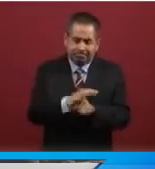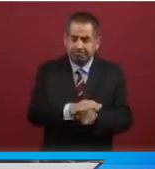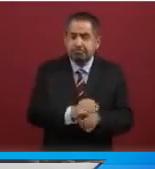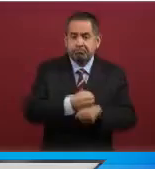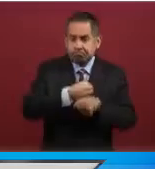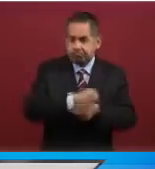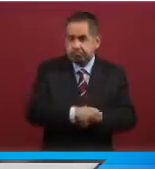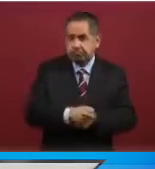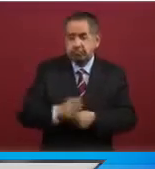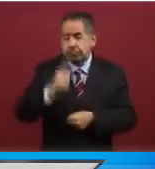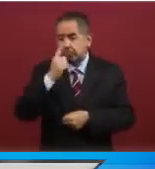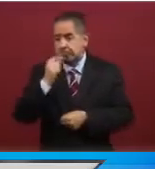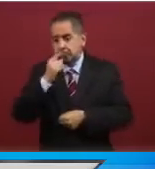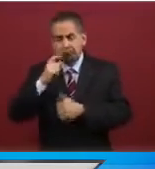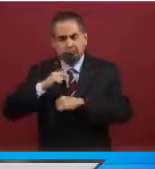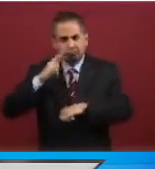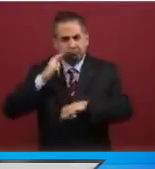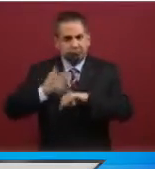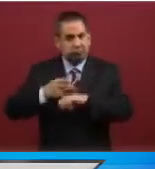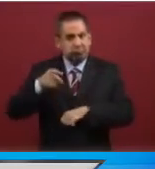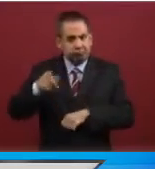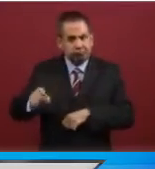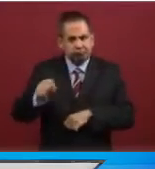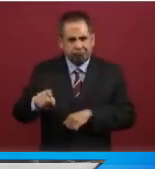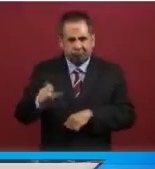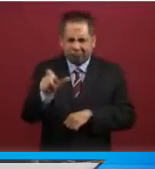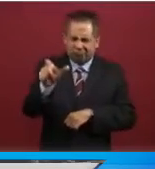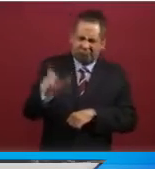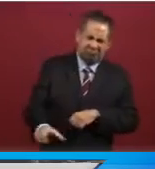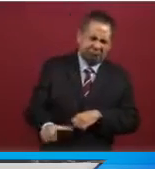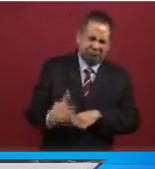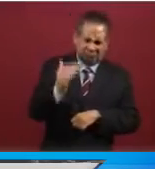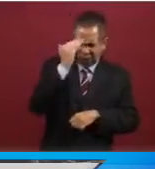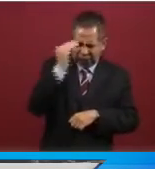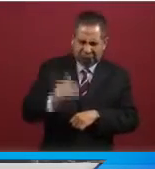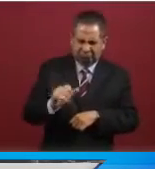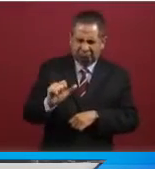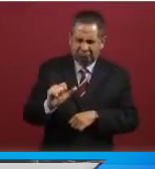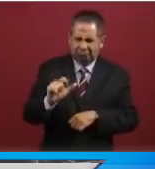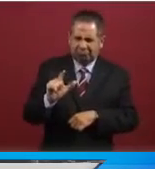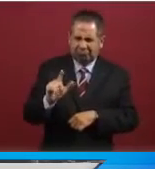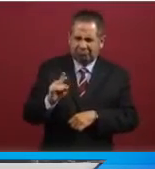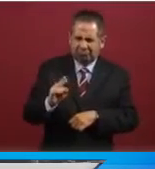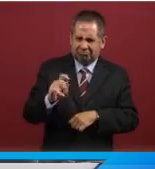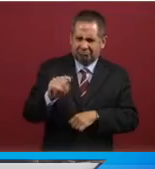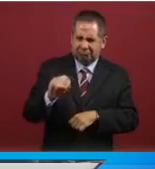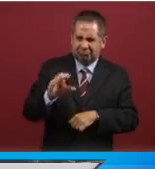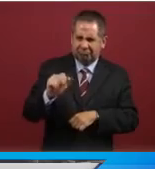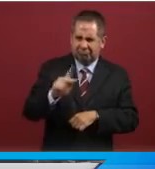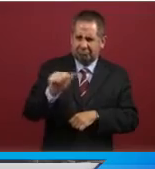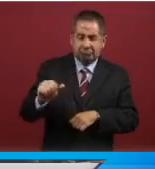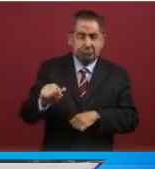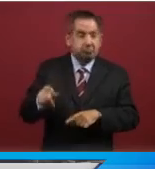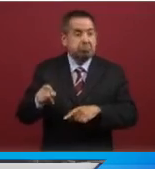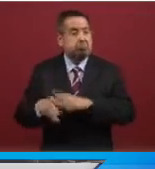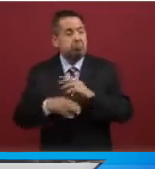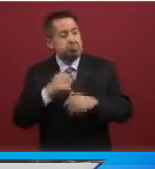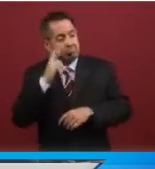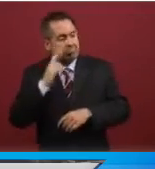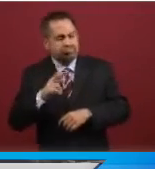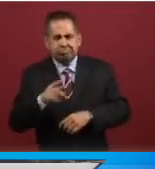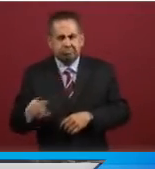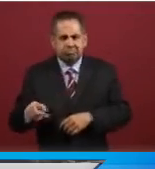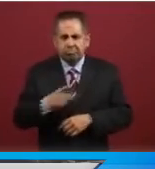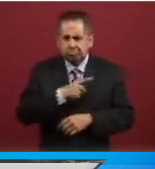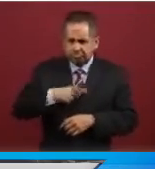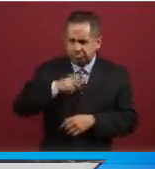de mayo que lo obligaron a salir rumbo a la Ciudad de México. Denuncia a Alberto Capella Ibarra de operar centros clandestinos de detención con